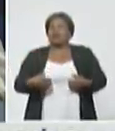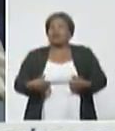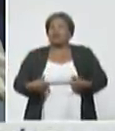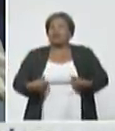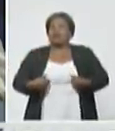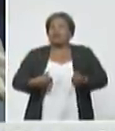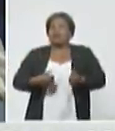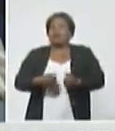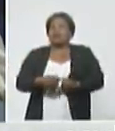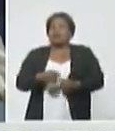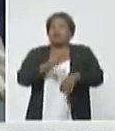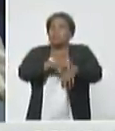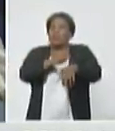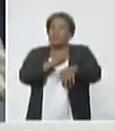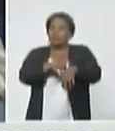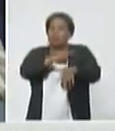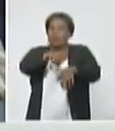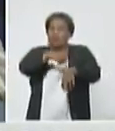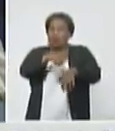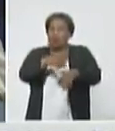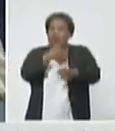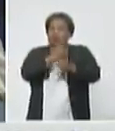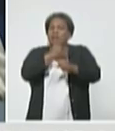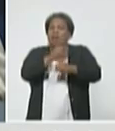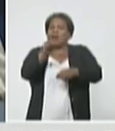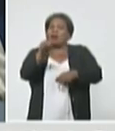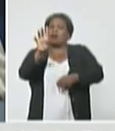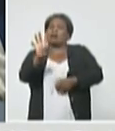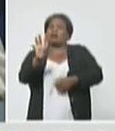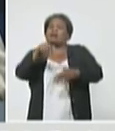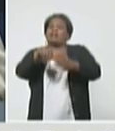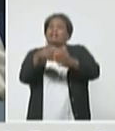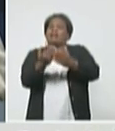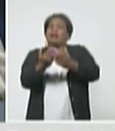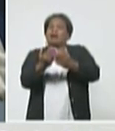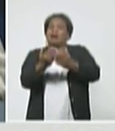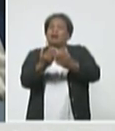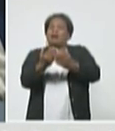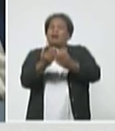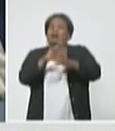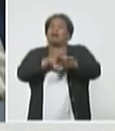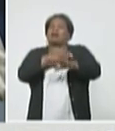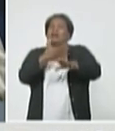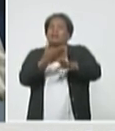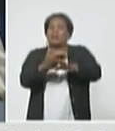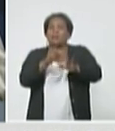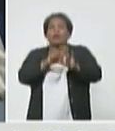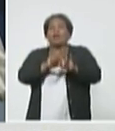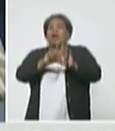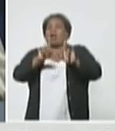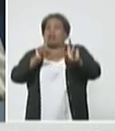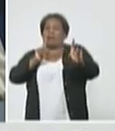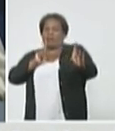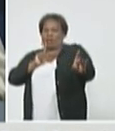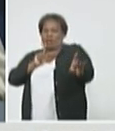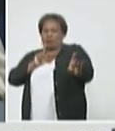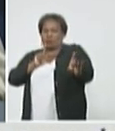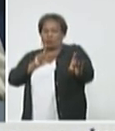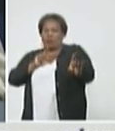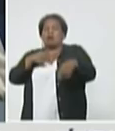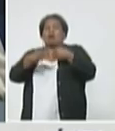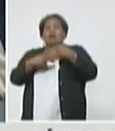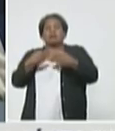estancia en esto, trabaja durante 14 días, después se mantiene en aislamiento, se le hacen las